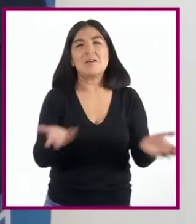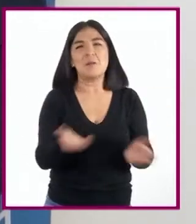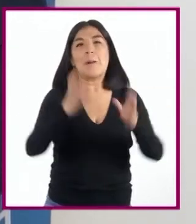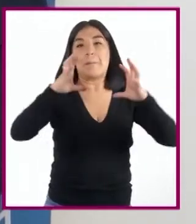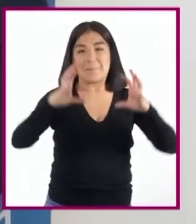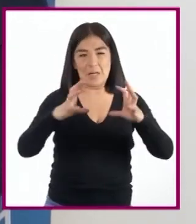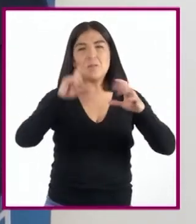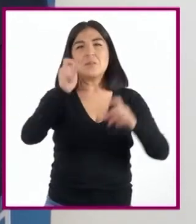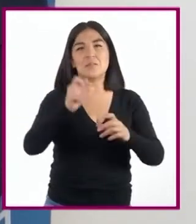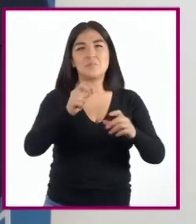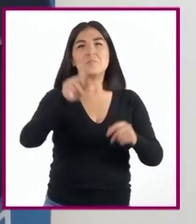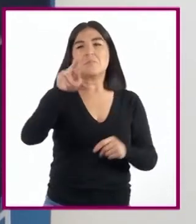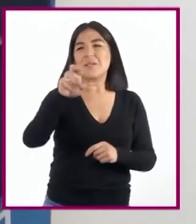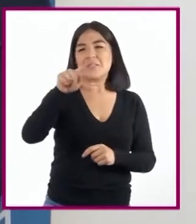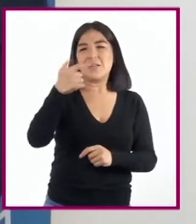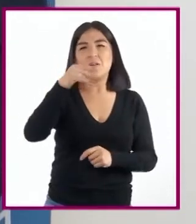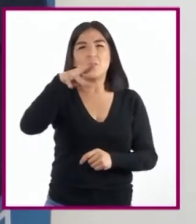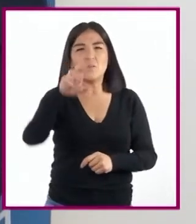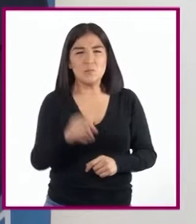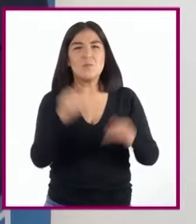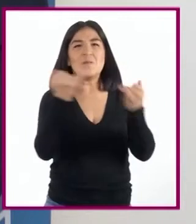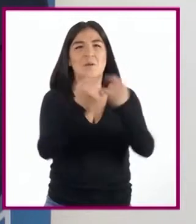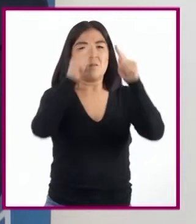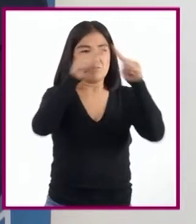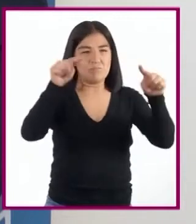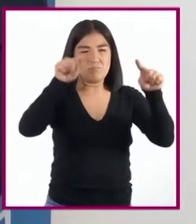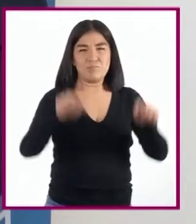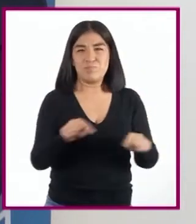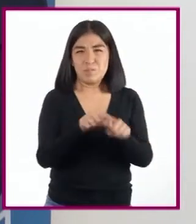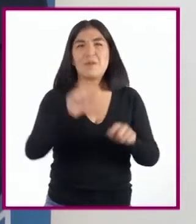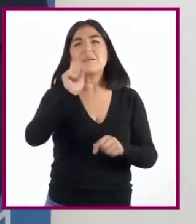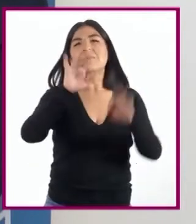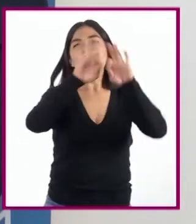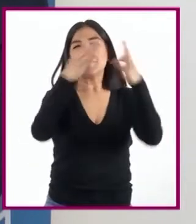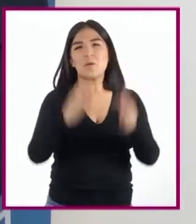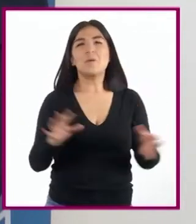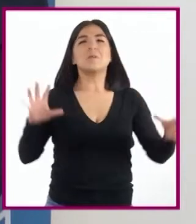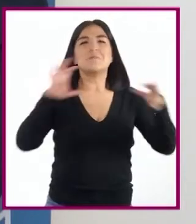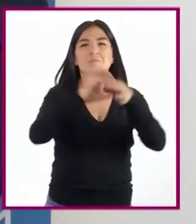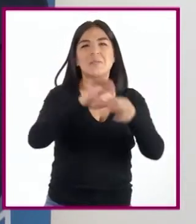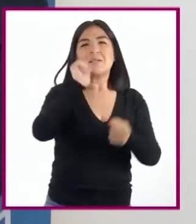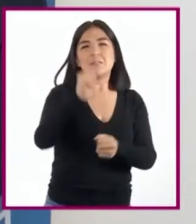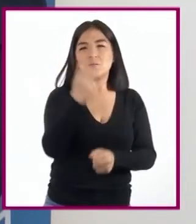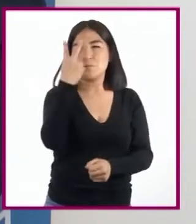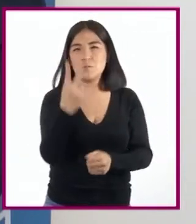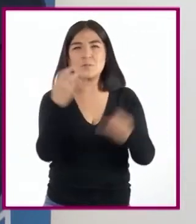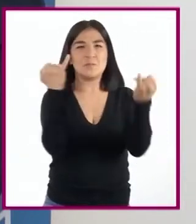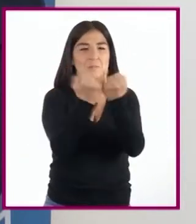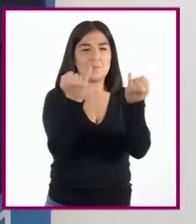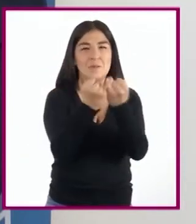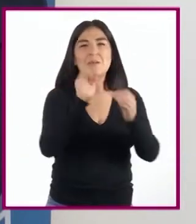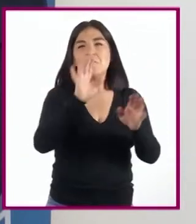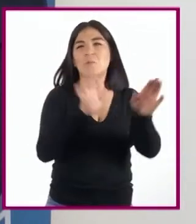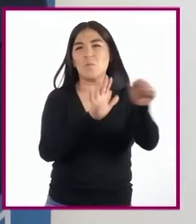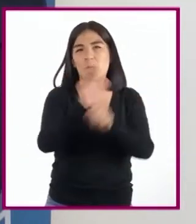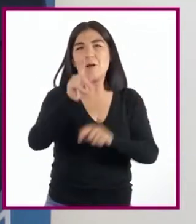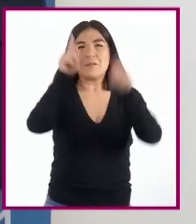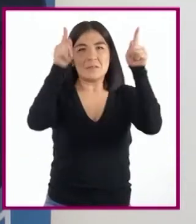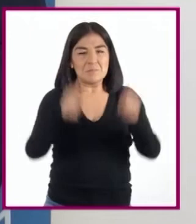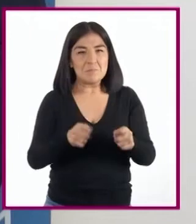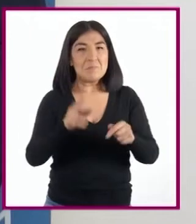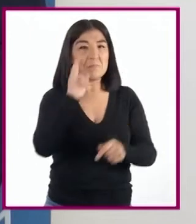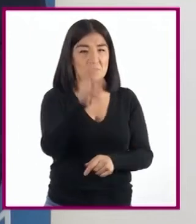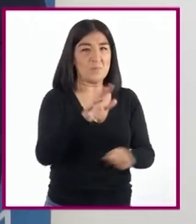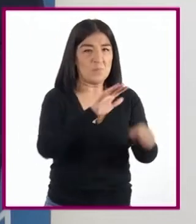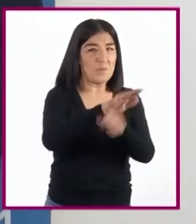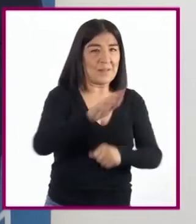fútbol he visto pentágonos y hasta hexágonos. También hay figuras compuestas por dos pares de lados paralelos. ¿Sabes a cuáles me